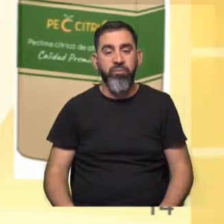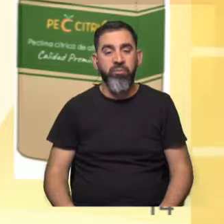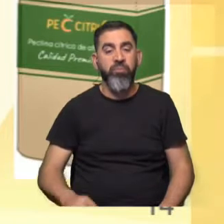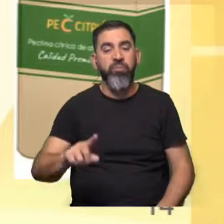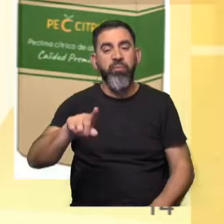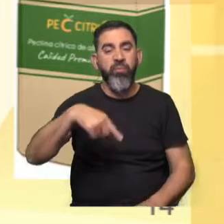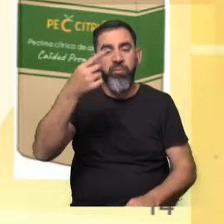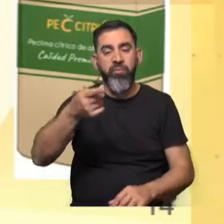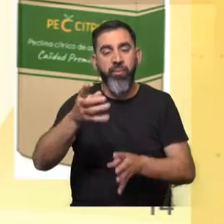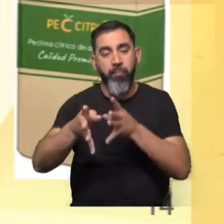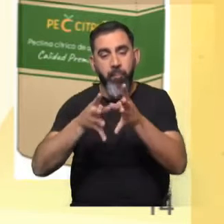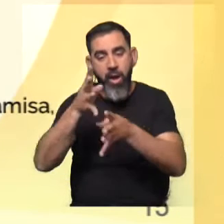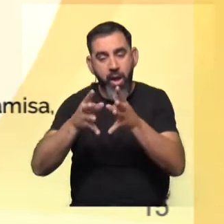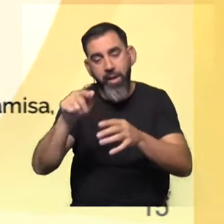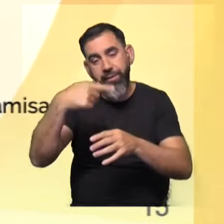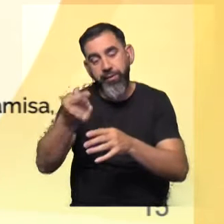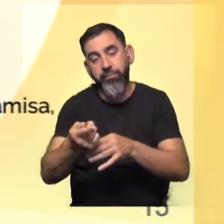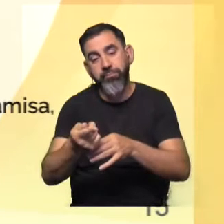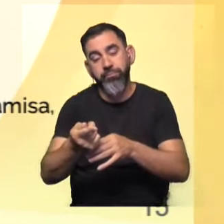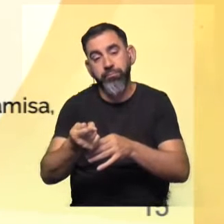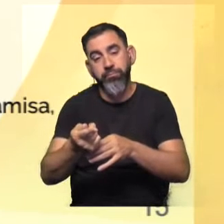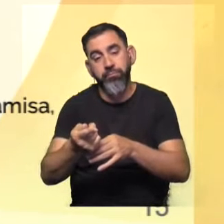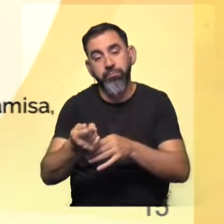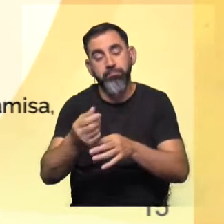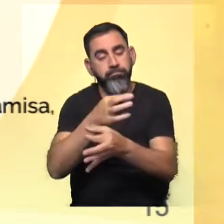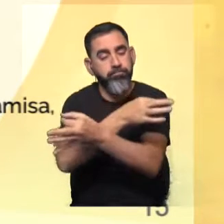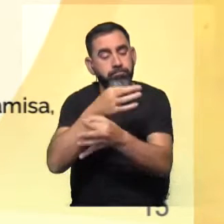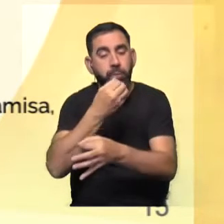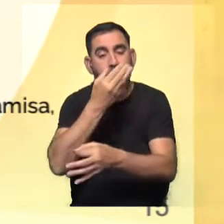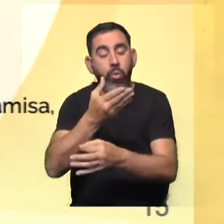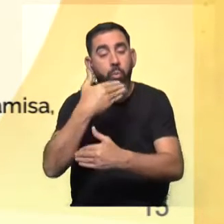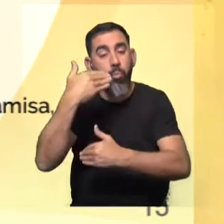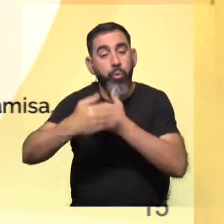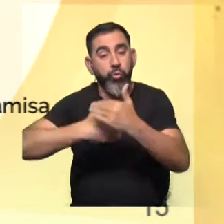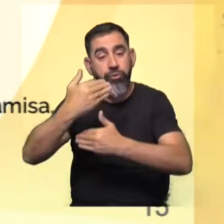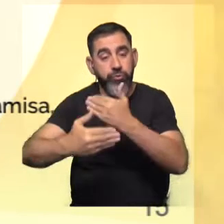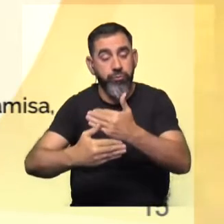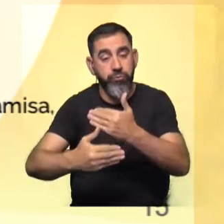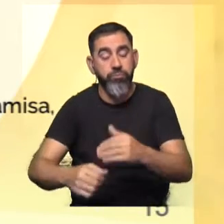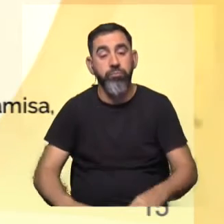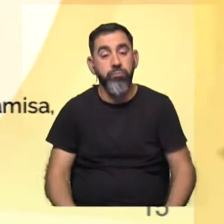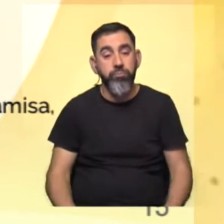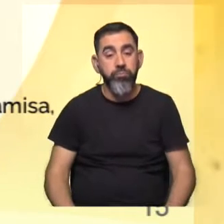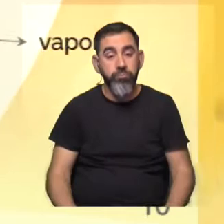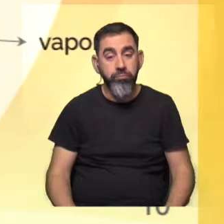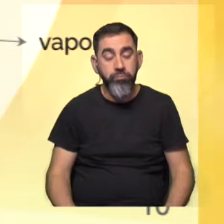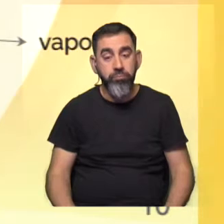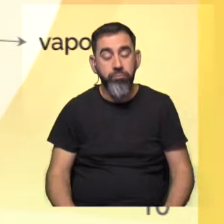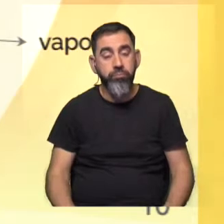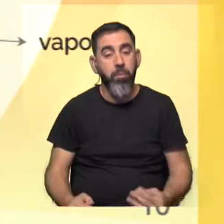Después, otros equipos que se utilizan son para optimizar el proceso, que es un